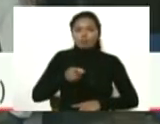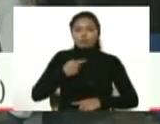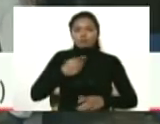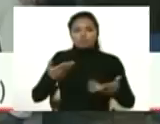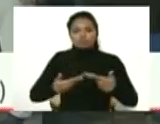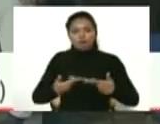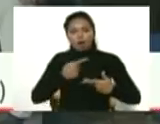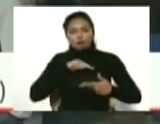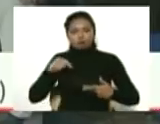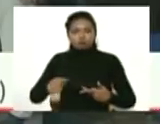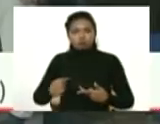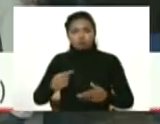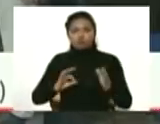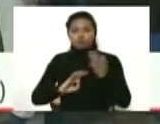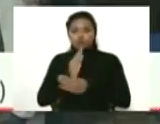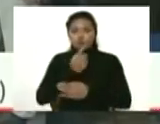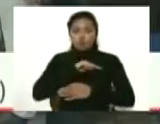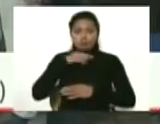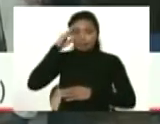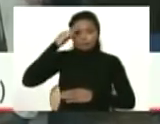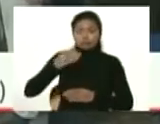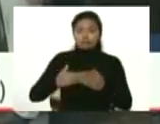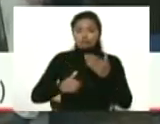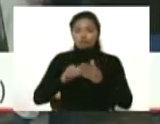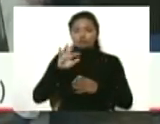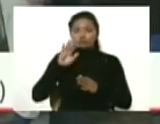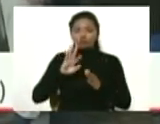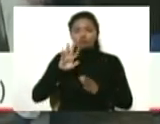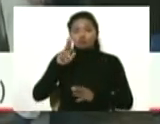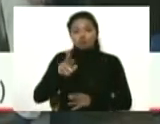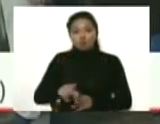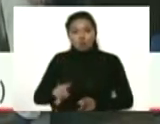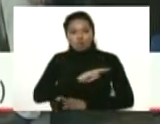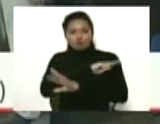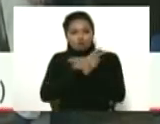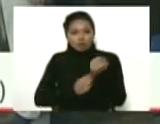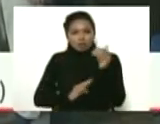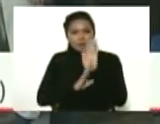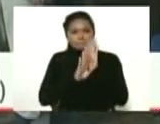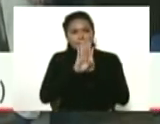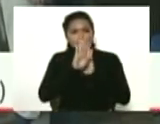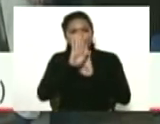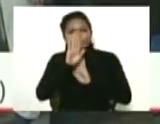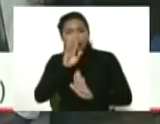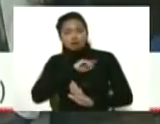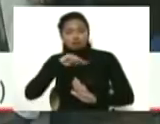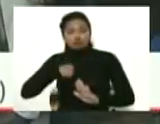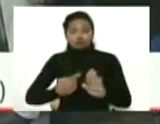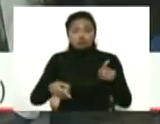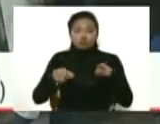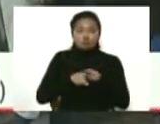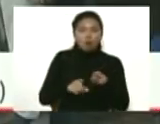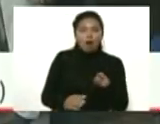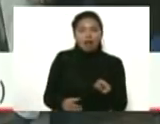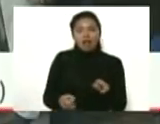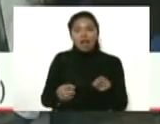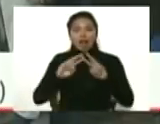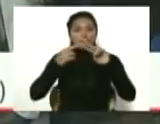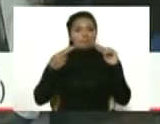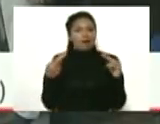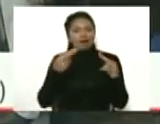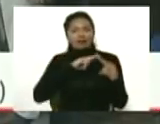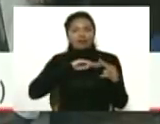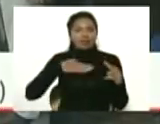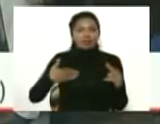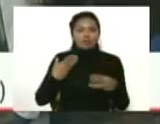tenga bien, en función de que nuestra milicia cada día sea más fortalecida y así pues lograr nosotros la tan anhelada paz que siempre